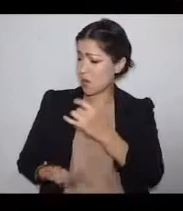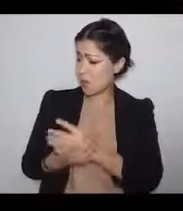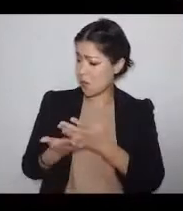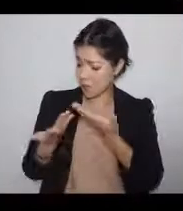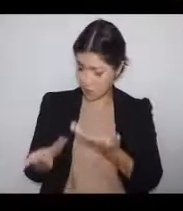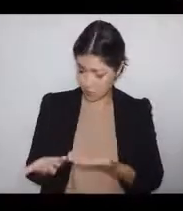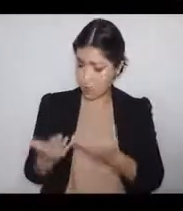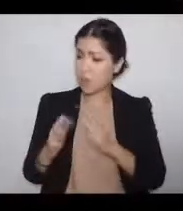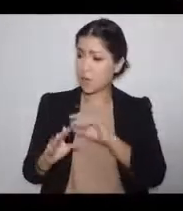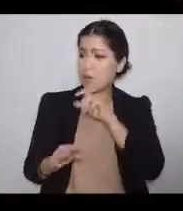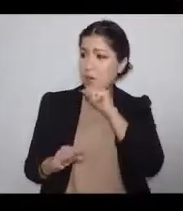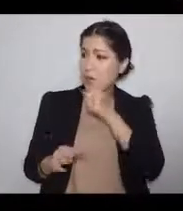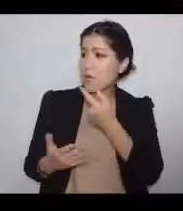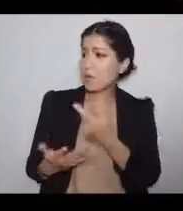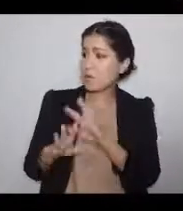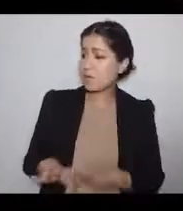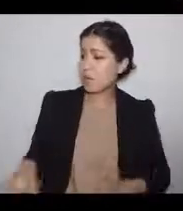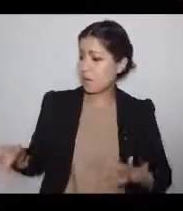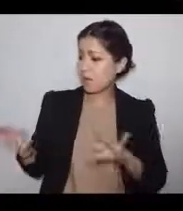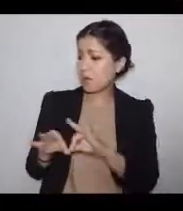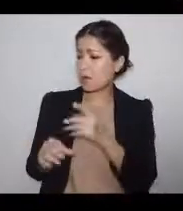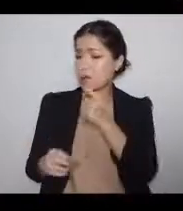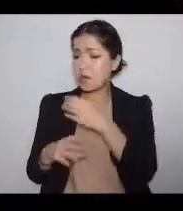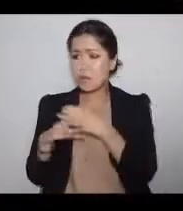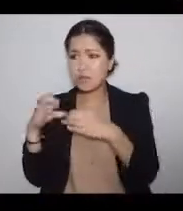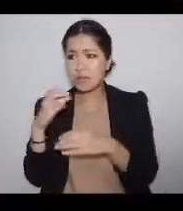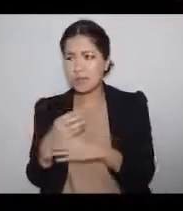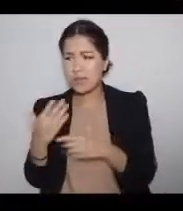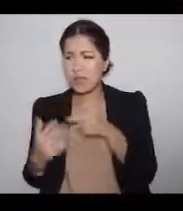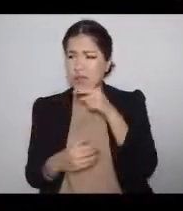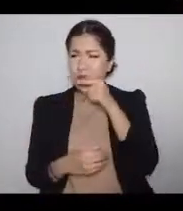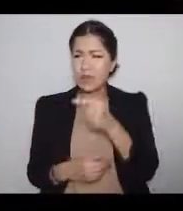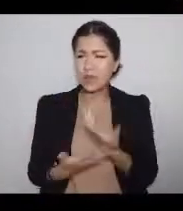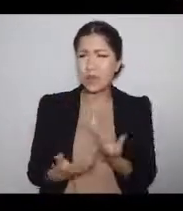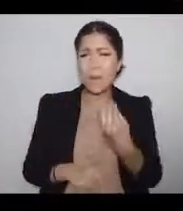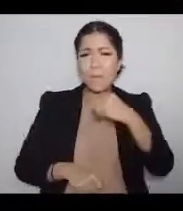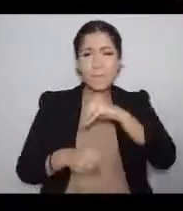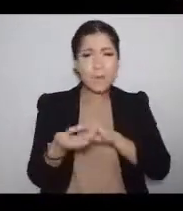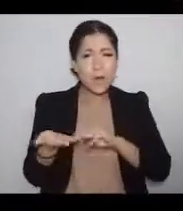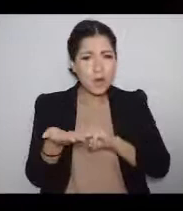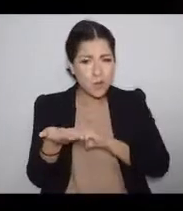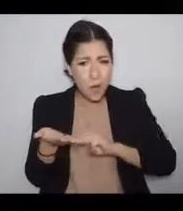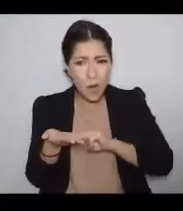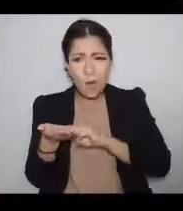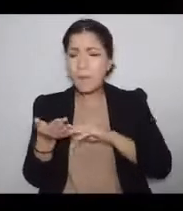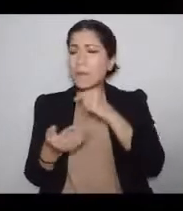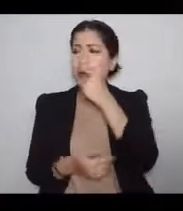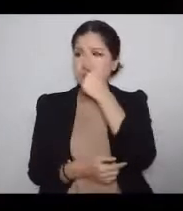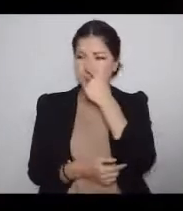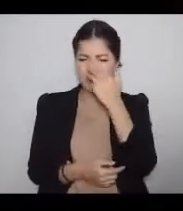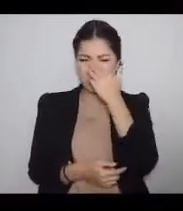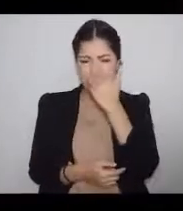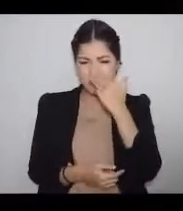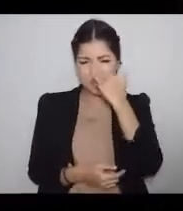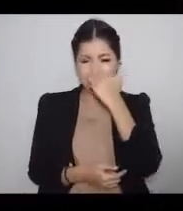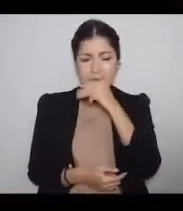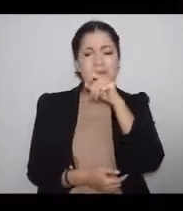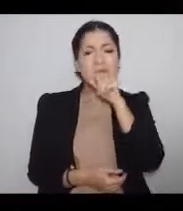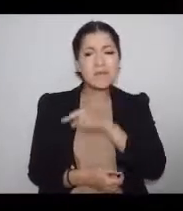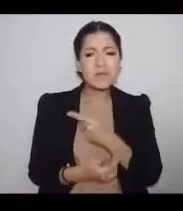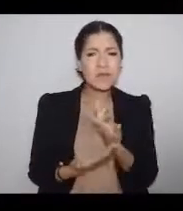Te untas ungüentos en la nariz, gastas más en telas y en globos terráqueos que en